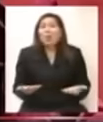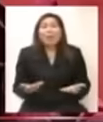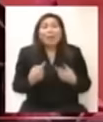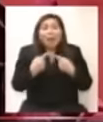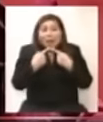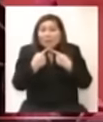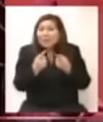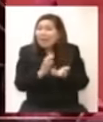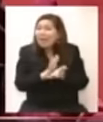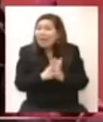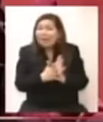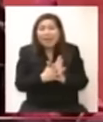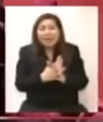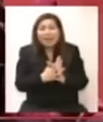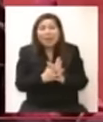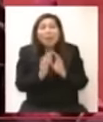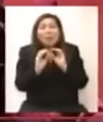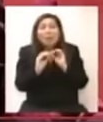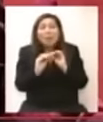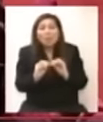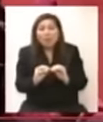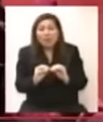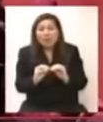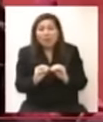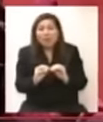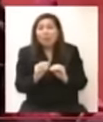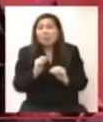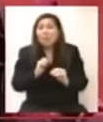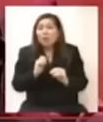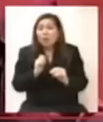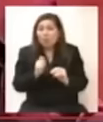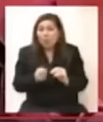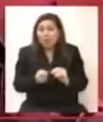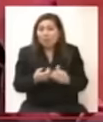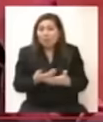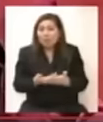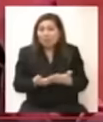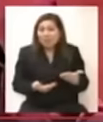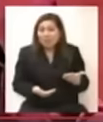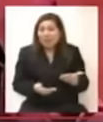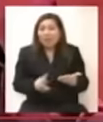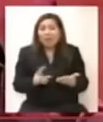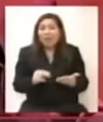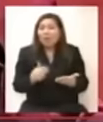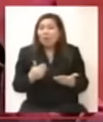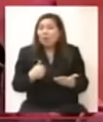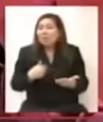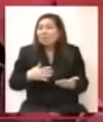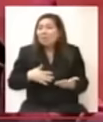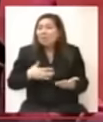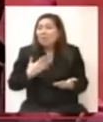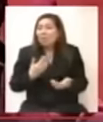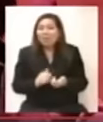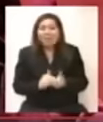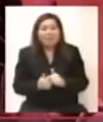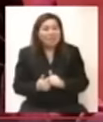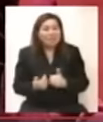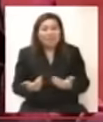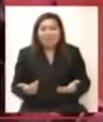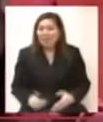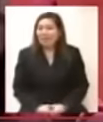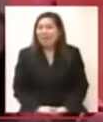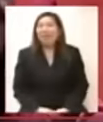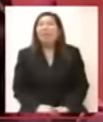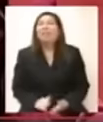discusión y lo que nos van a poner a disposición después es un documento que no se puede modificar